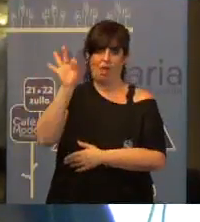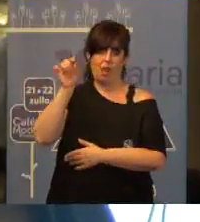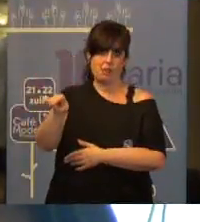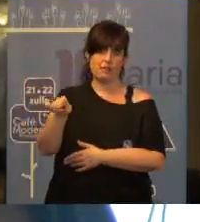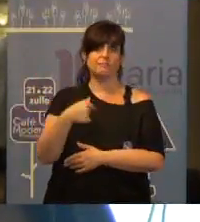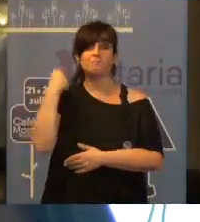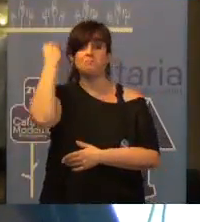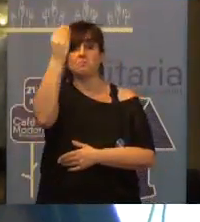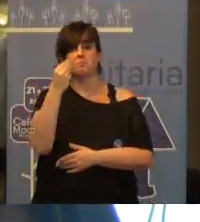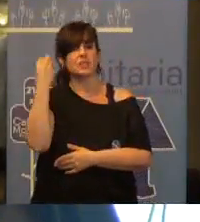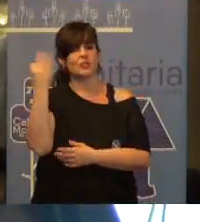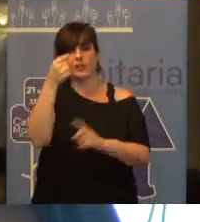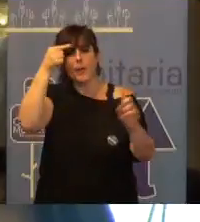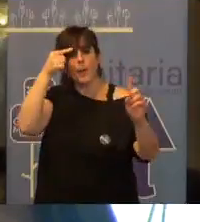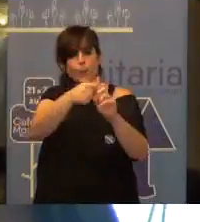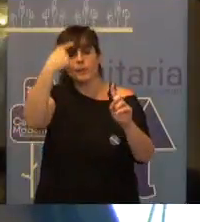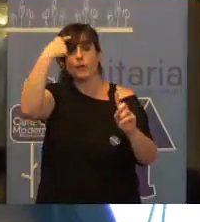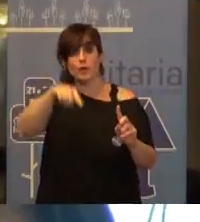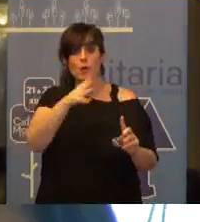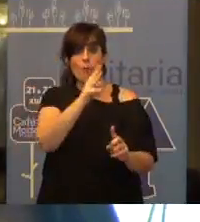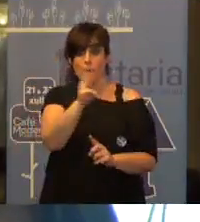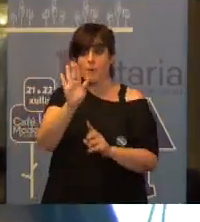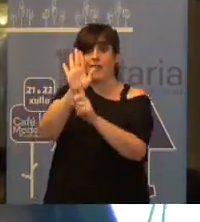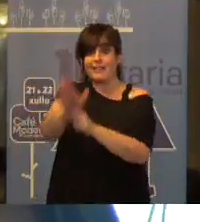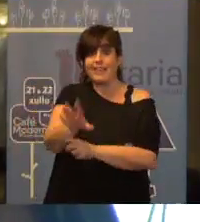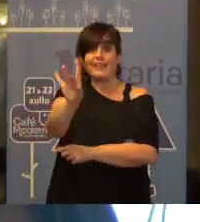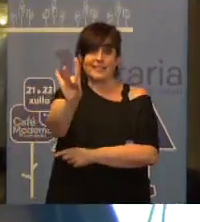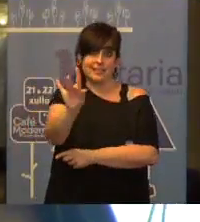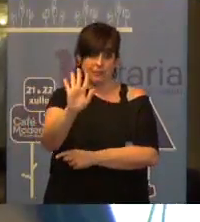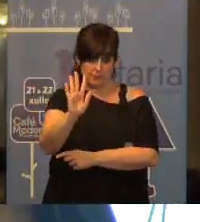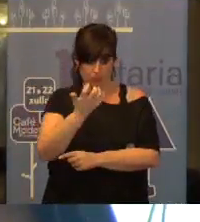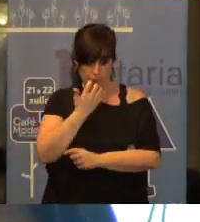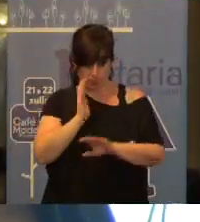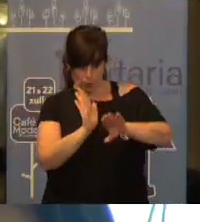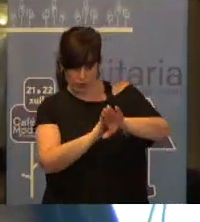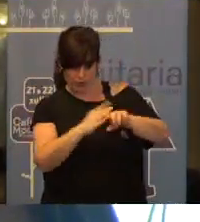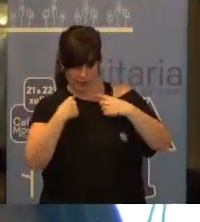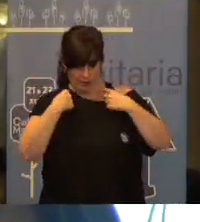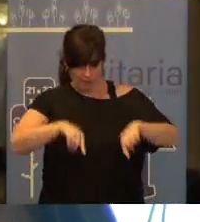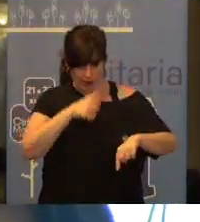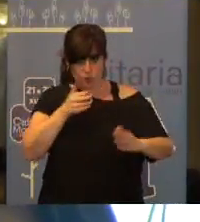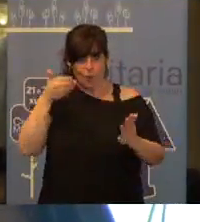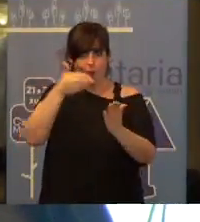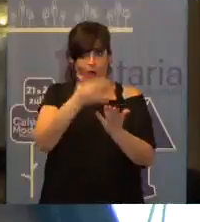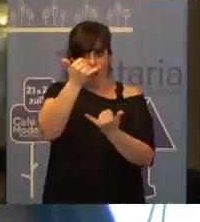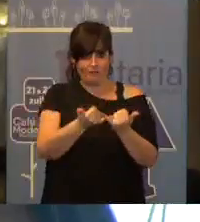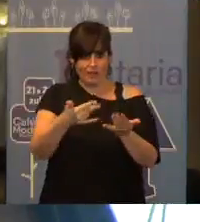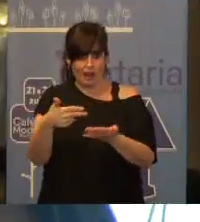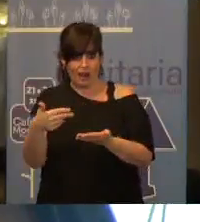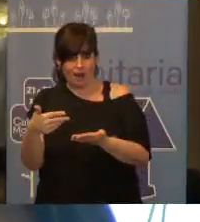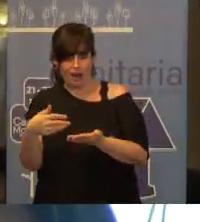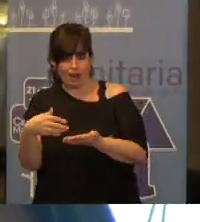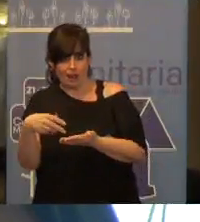que, porque non é só desbancar o PP, porque ademais ese fracaso da esquerda de chegar ali e non saber que, algún xa o